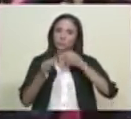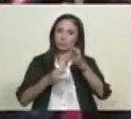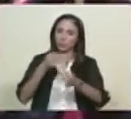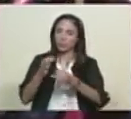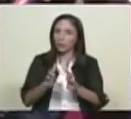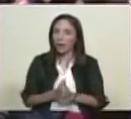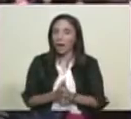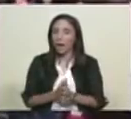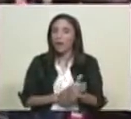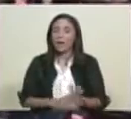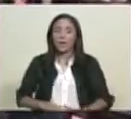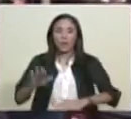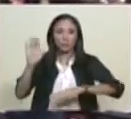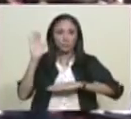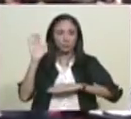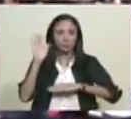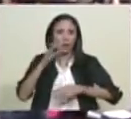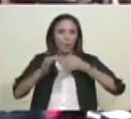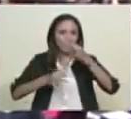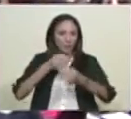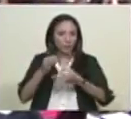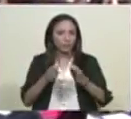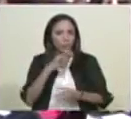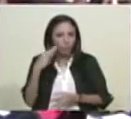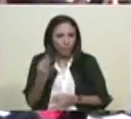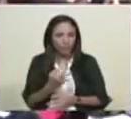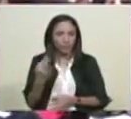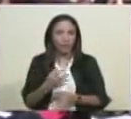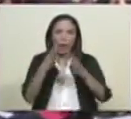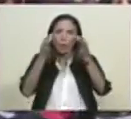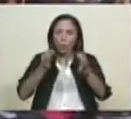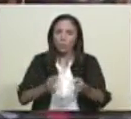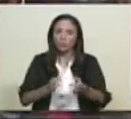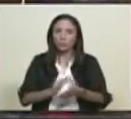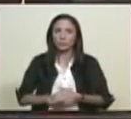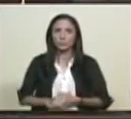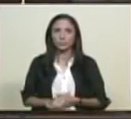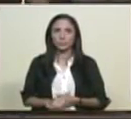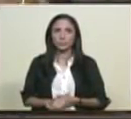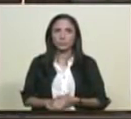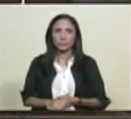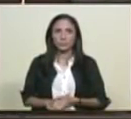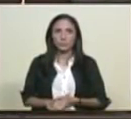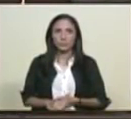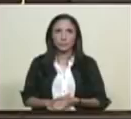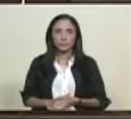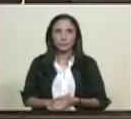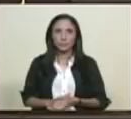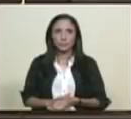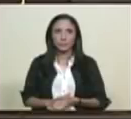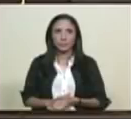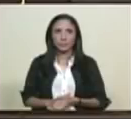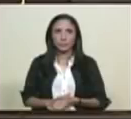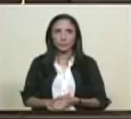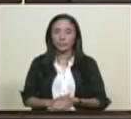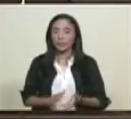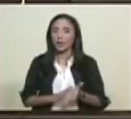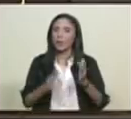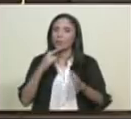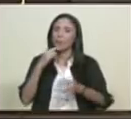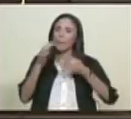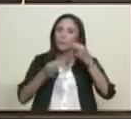palabra sagrada, porque yo represento, como dice el doctor Ibarra, en el concepto de la